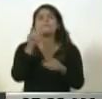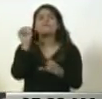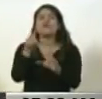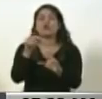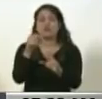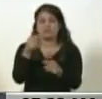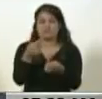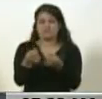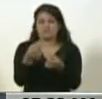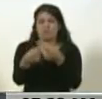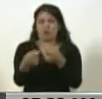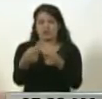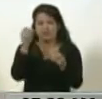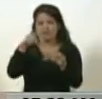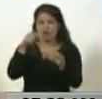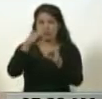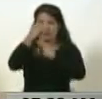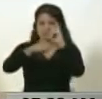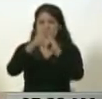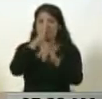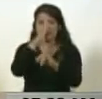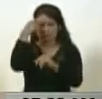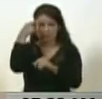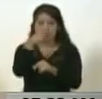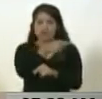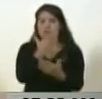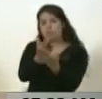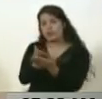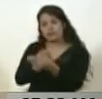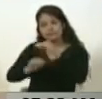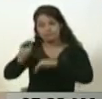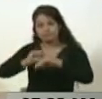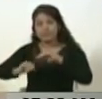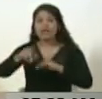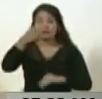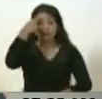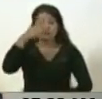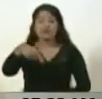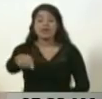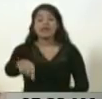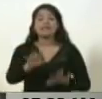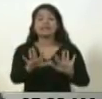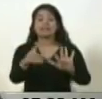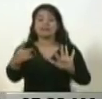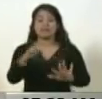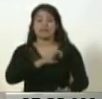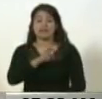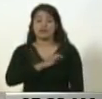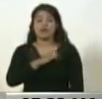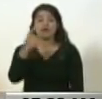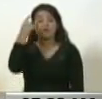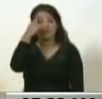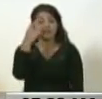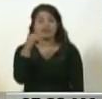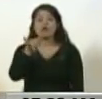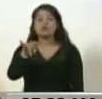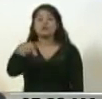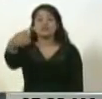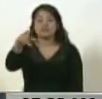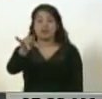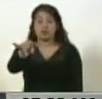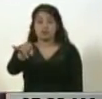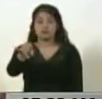el cual también señalamos al pueblo venezolano que el próximo 16 de enero, es decir, el lunes siguiente,